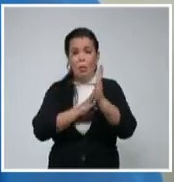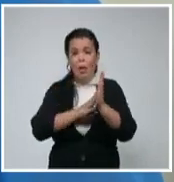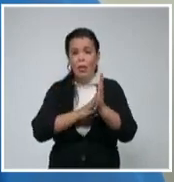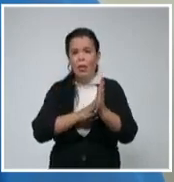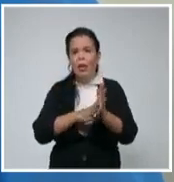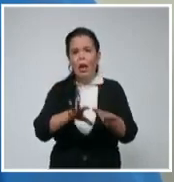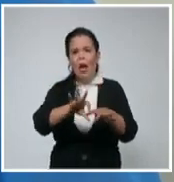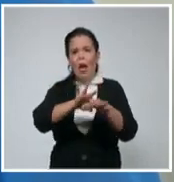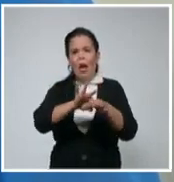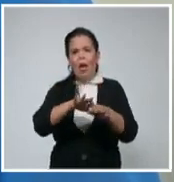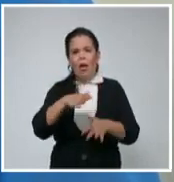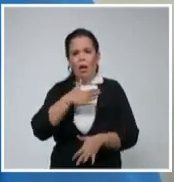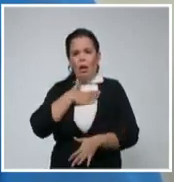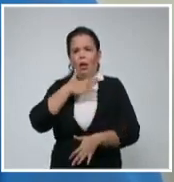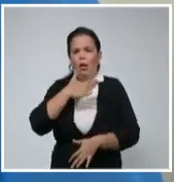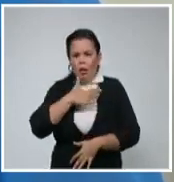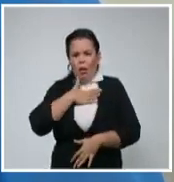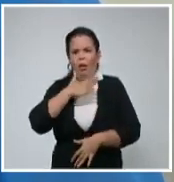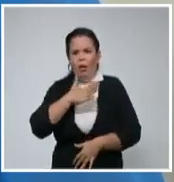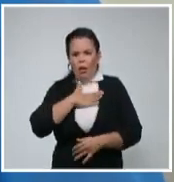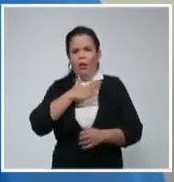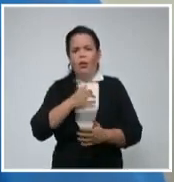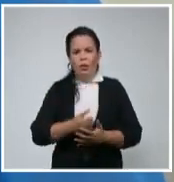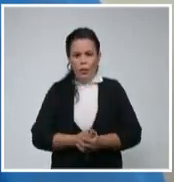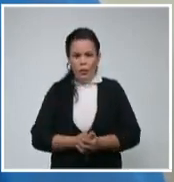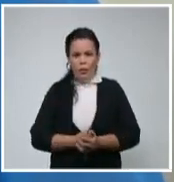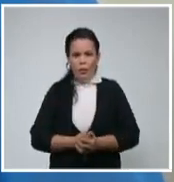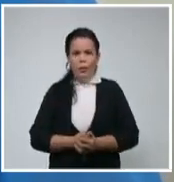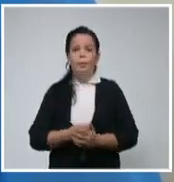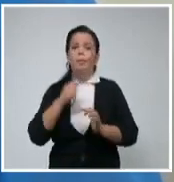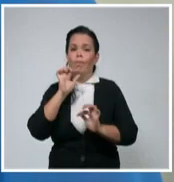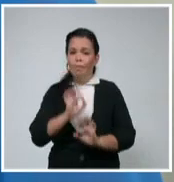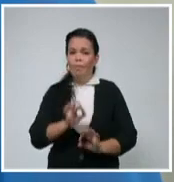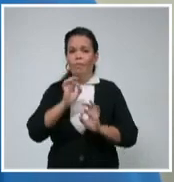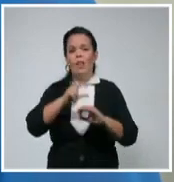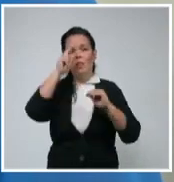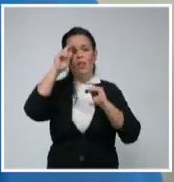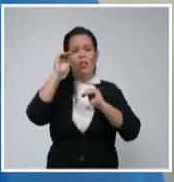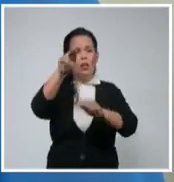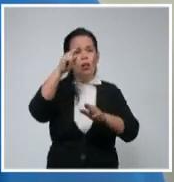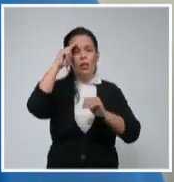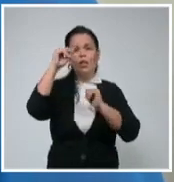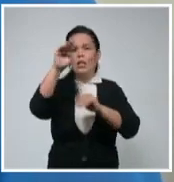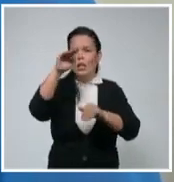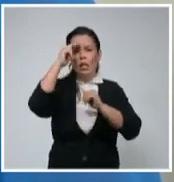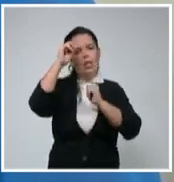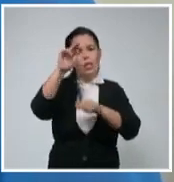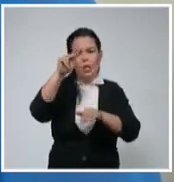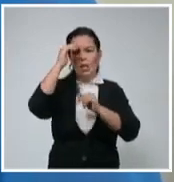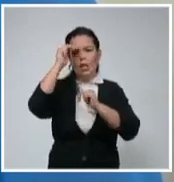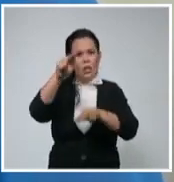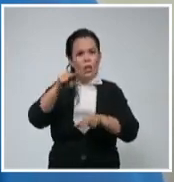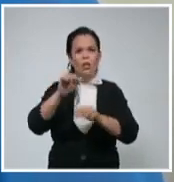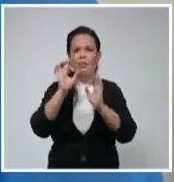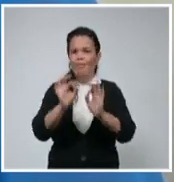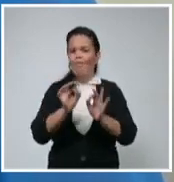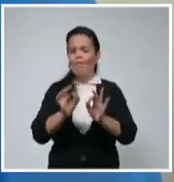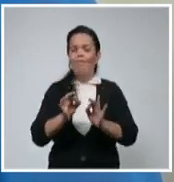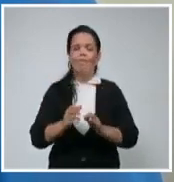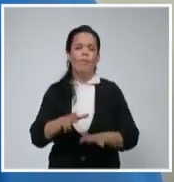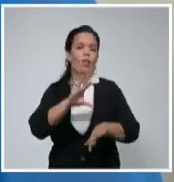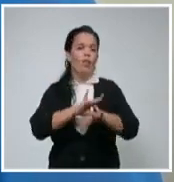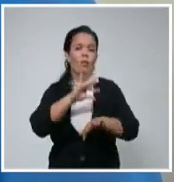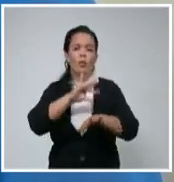ingresada 18 veces desde los 3 meses hasta los 2 años, con lo cual prácticamente todos